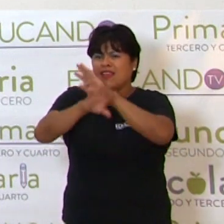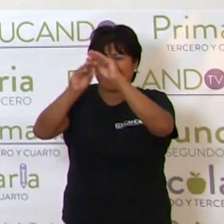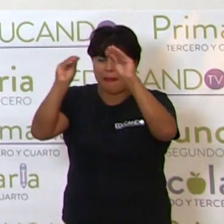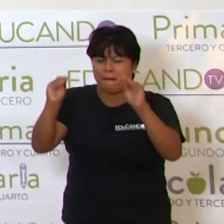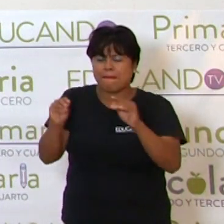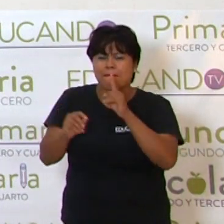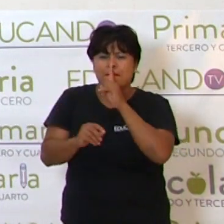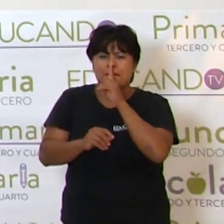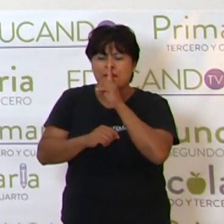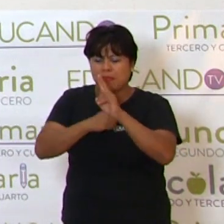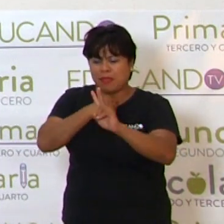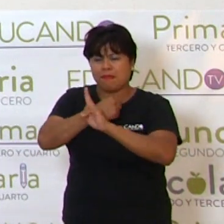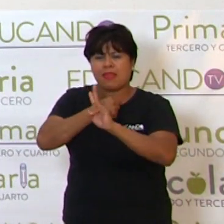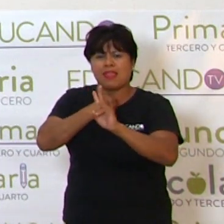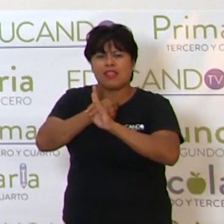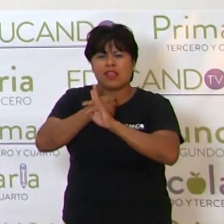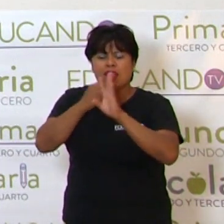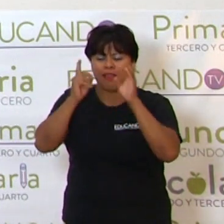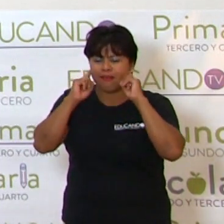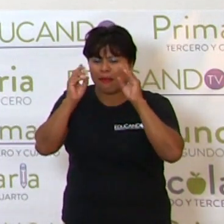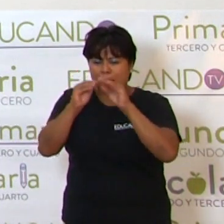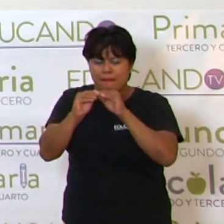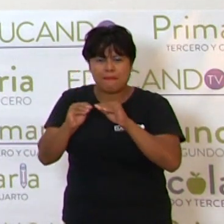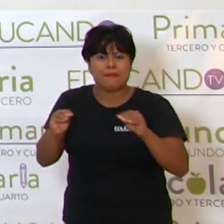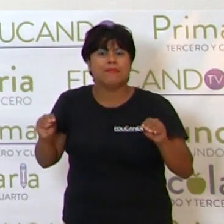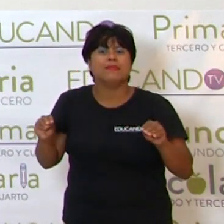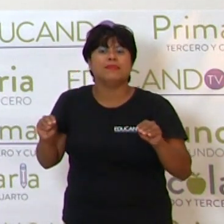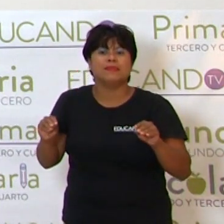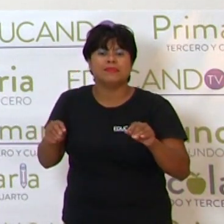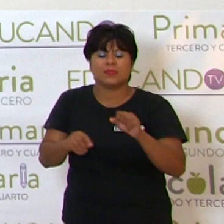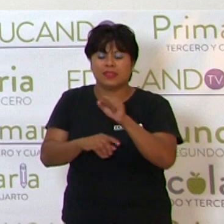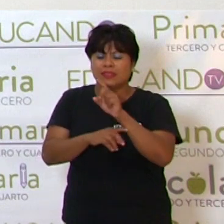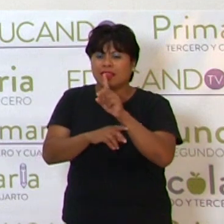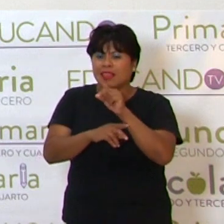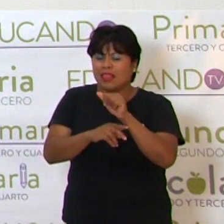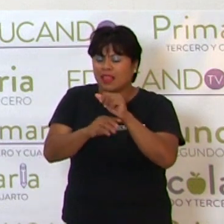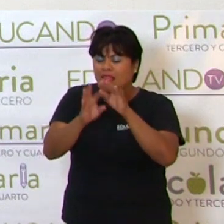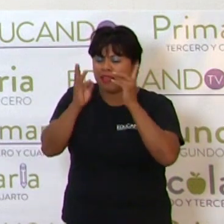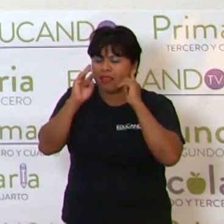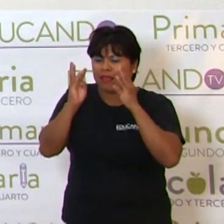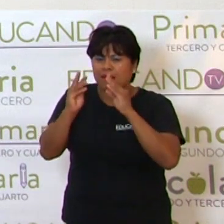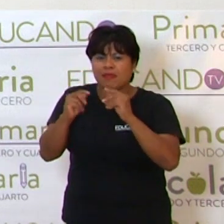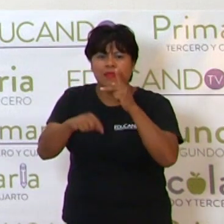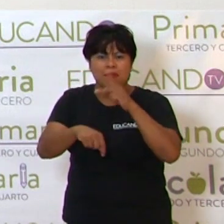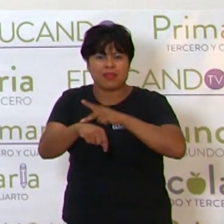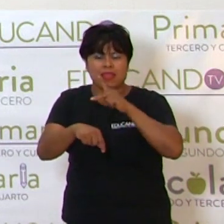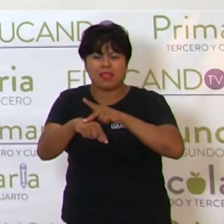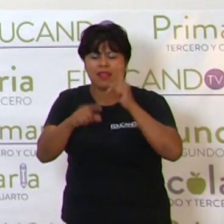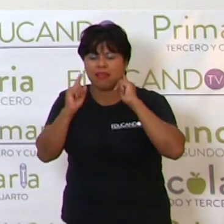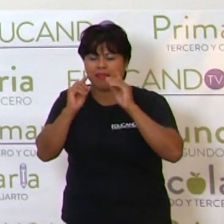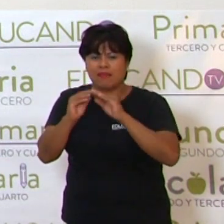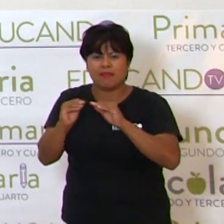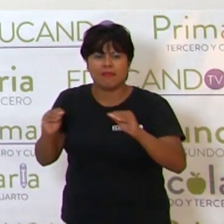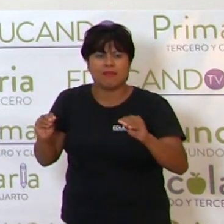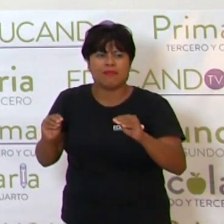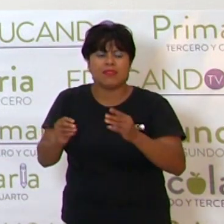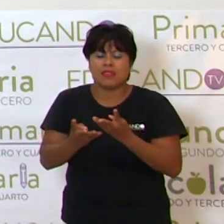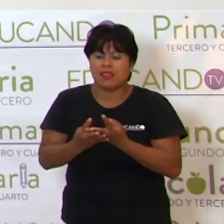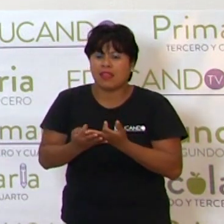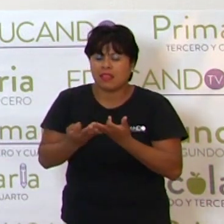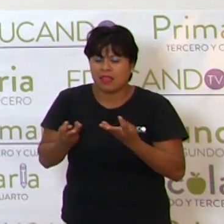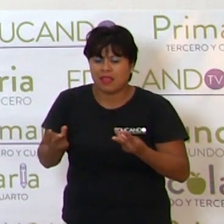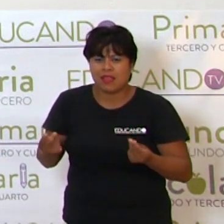De vidrio aislante, De seda aislante, de piedra aislante, de arena,